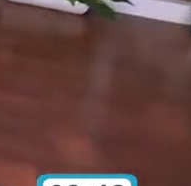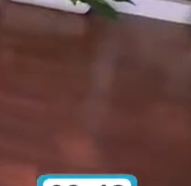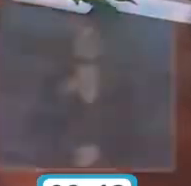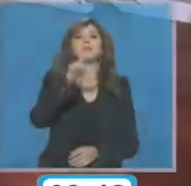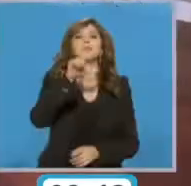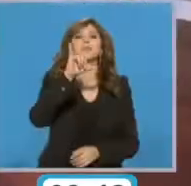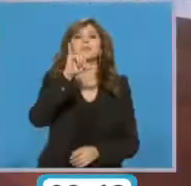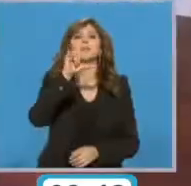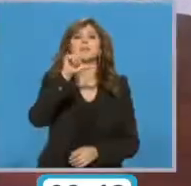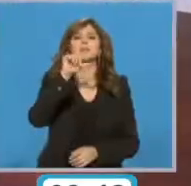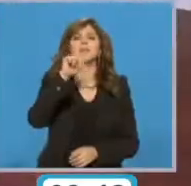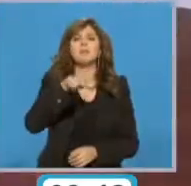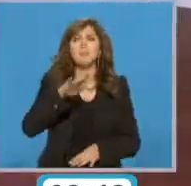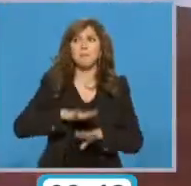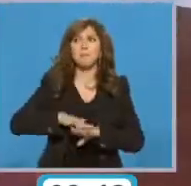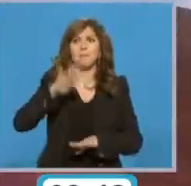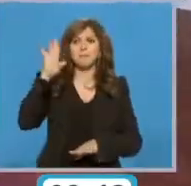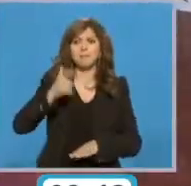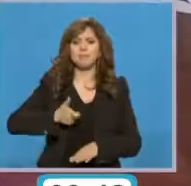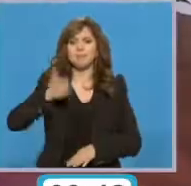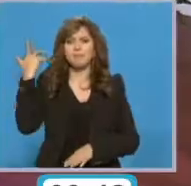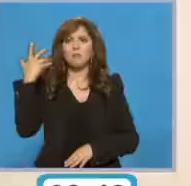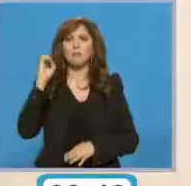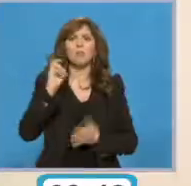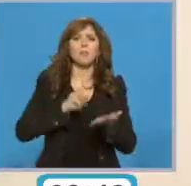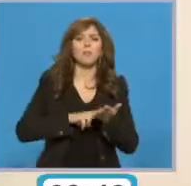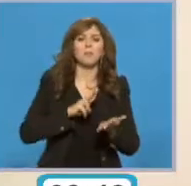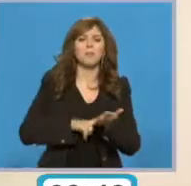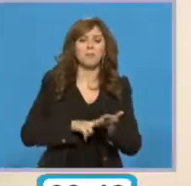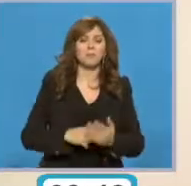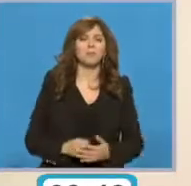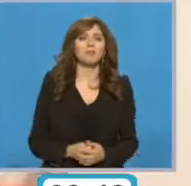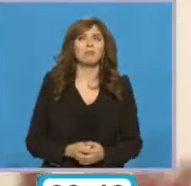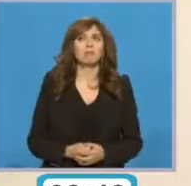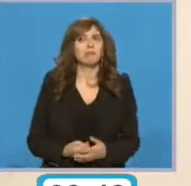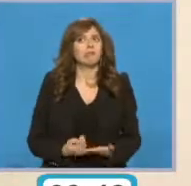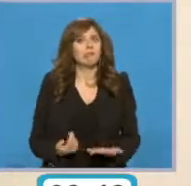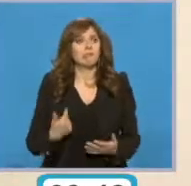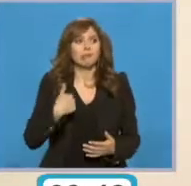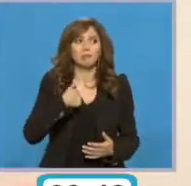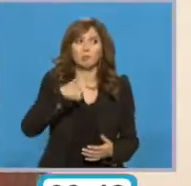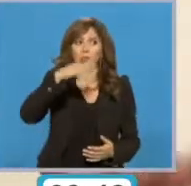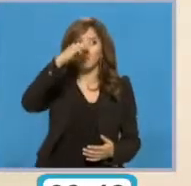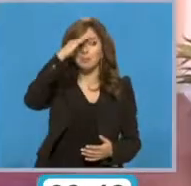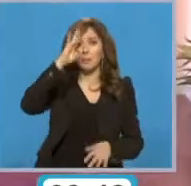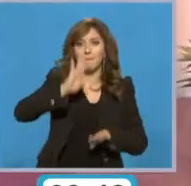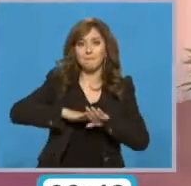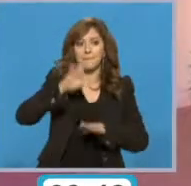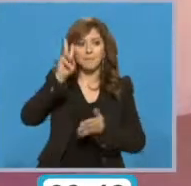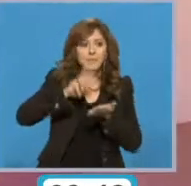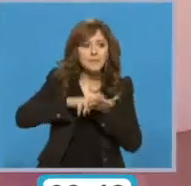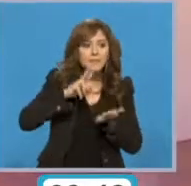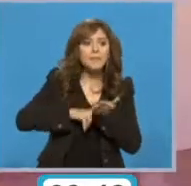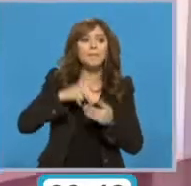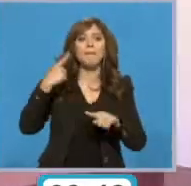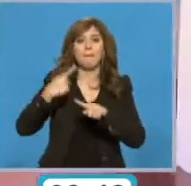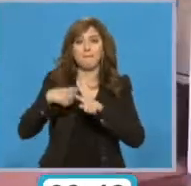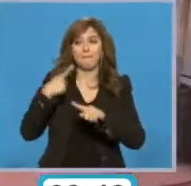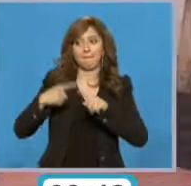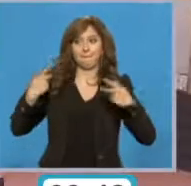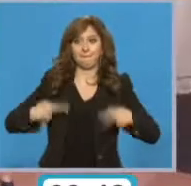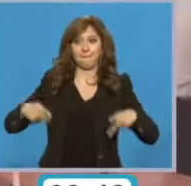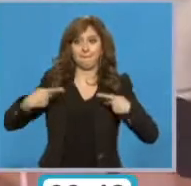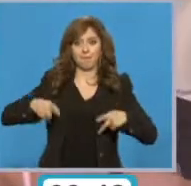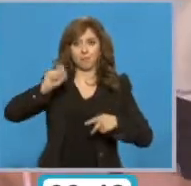Liliana, ¿más costosa o más valiosa? Para ti, ¿qué? Yo digo que valiosa por lo que es, por quien la pintó, por, no